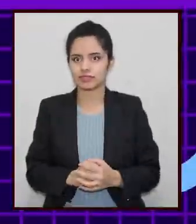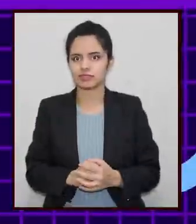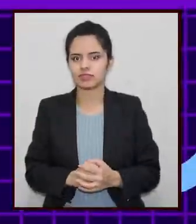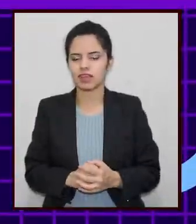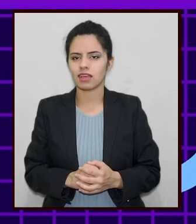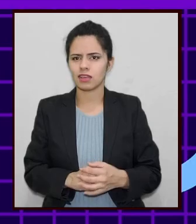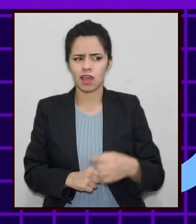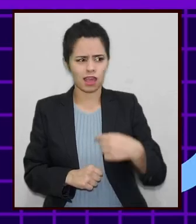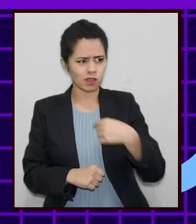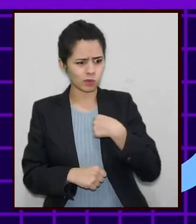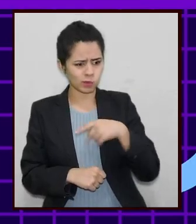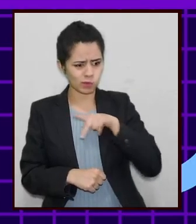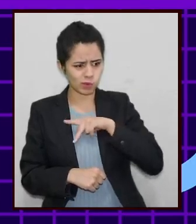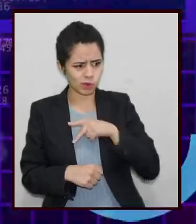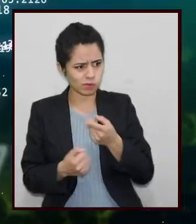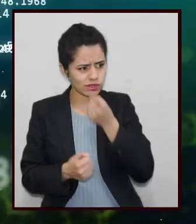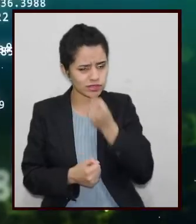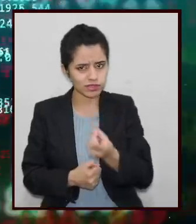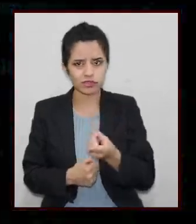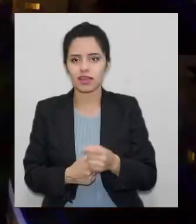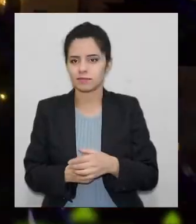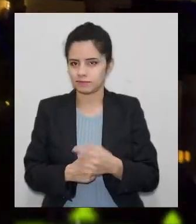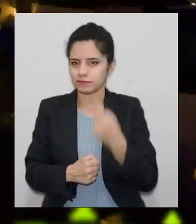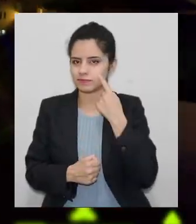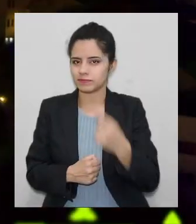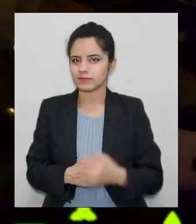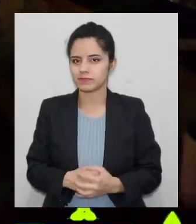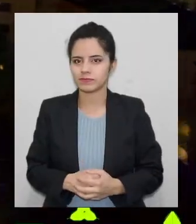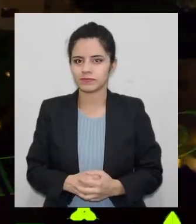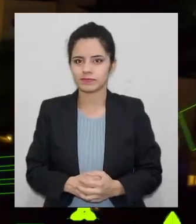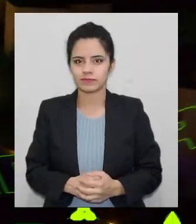Oye, esa es mi frase. Vamos con la sección de reportaje.